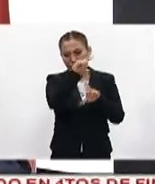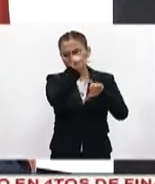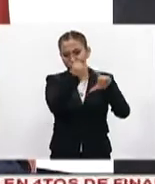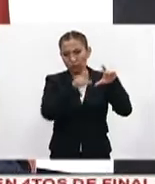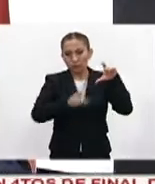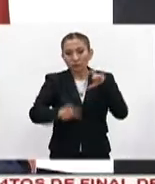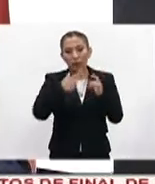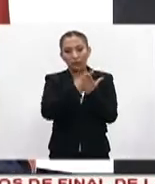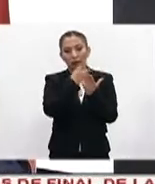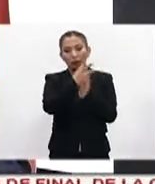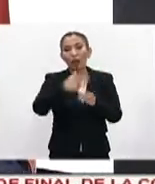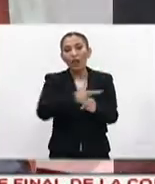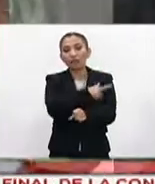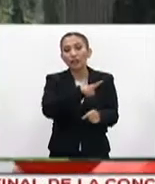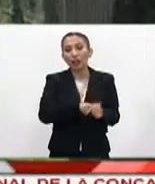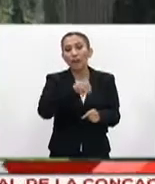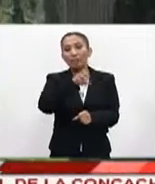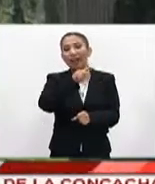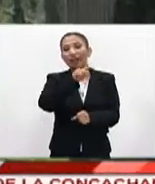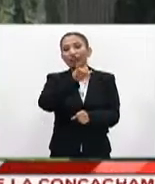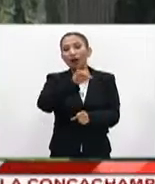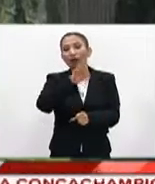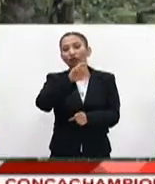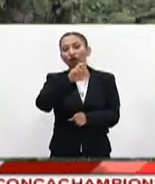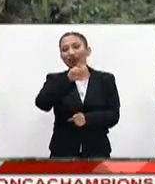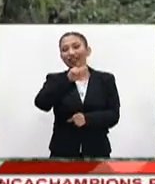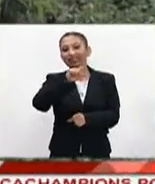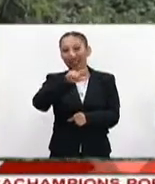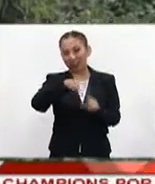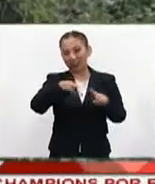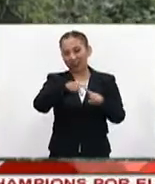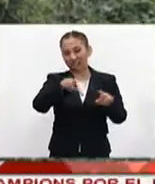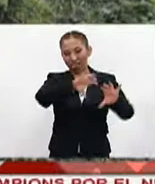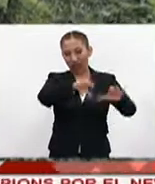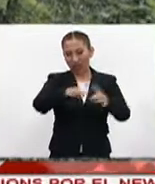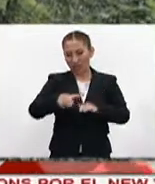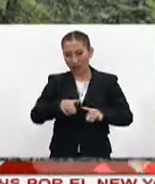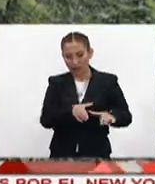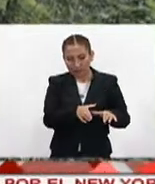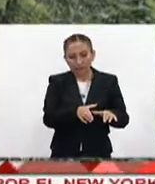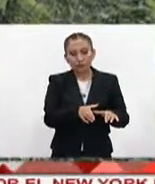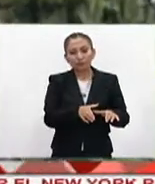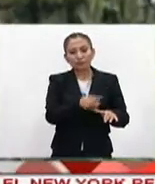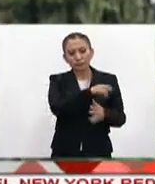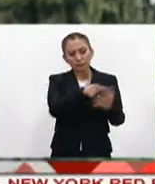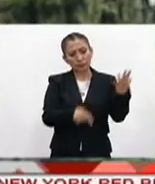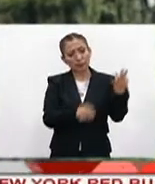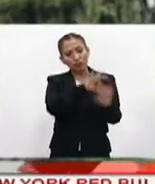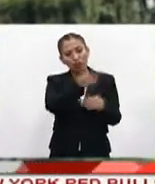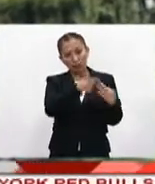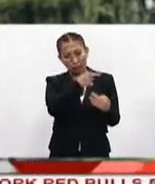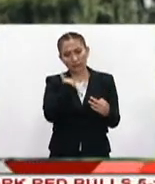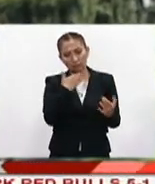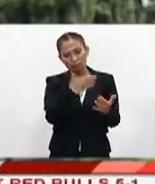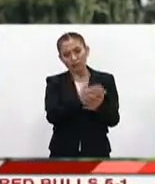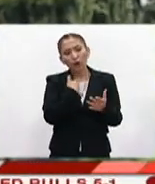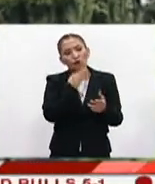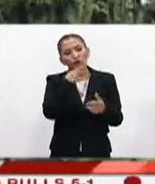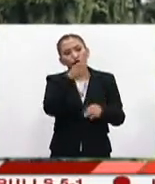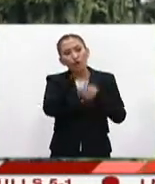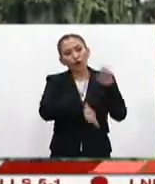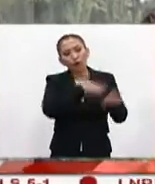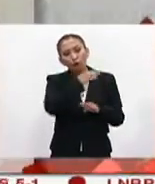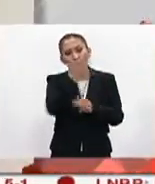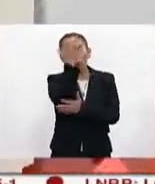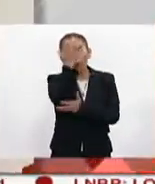nacional el Premio Nacional al Mérito Forestal en diferentes categorías, que todas ellas califican el manejo del